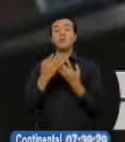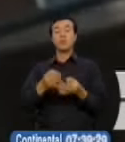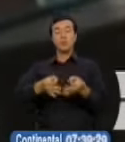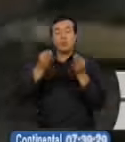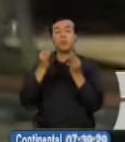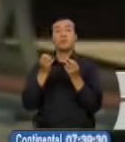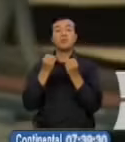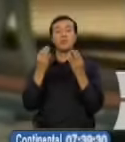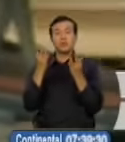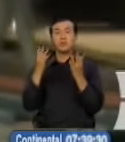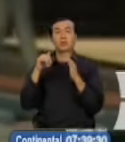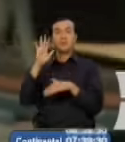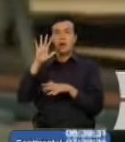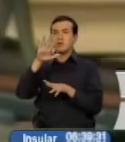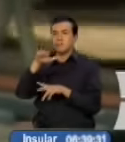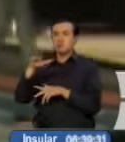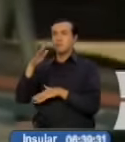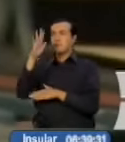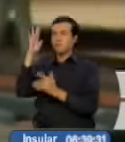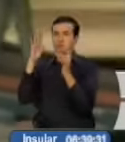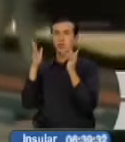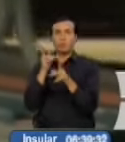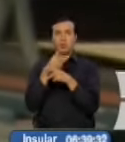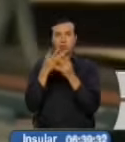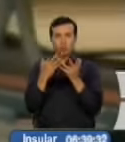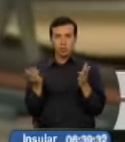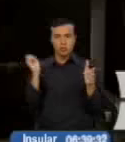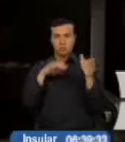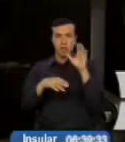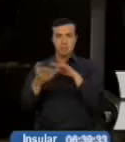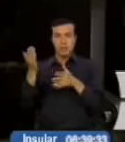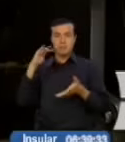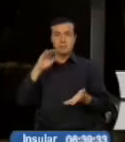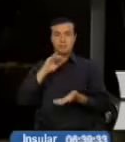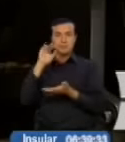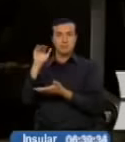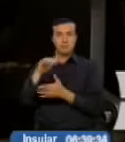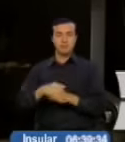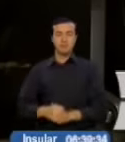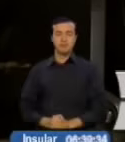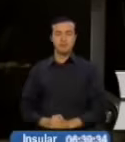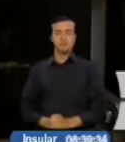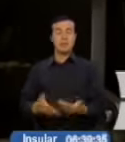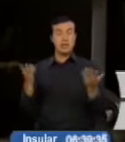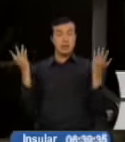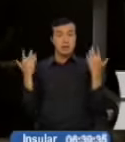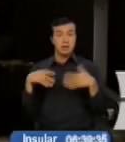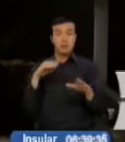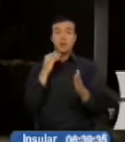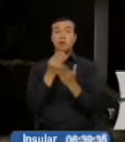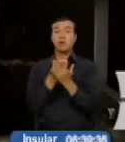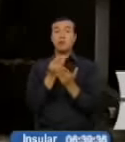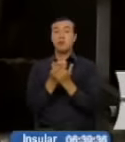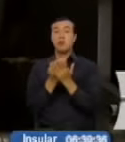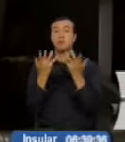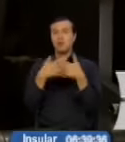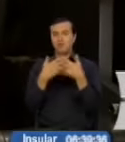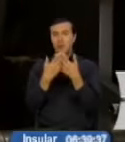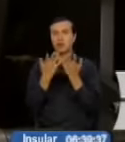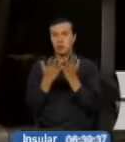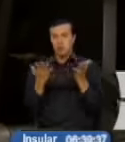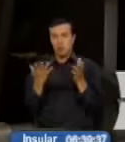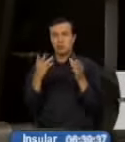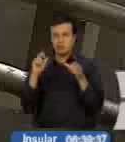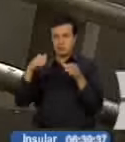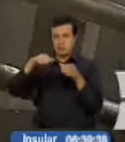directa al sector agroforestal y de productos elaborados. Finalmente, la compra de maquinaria para la elaboración de productos